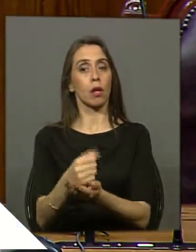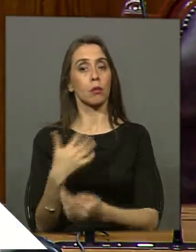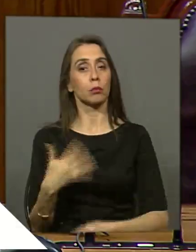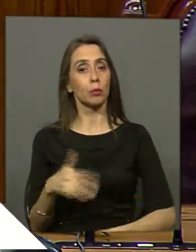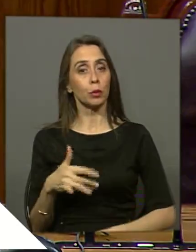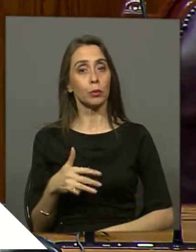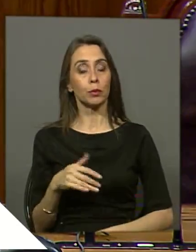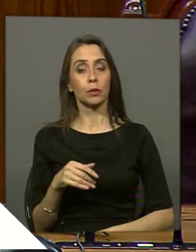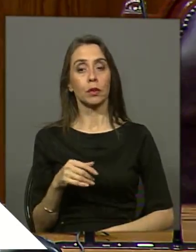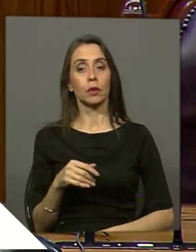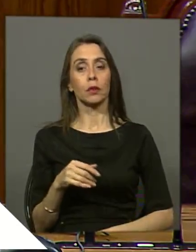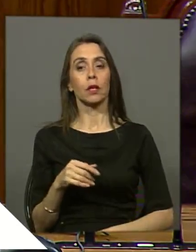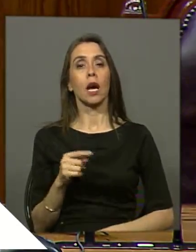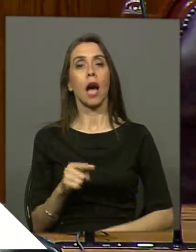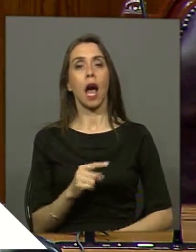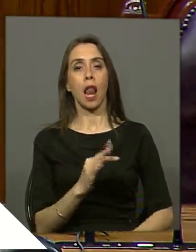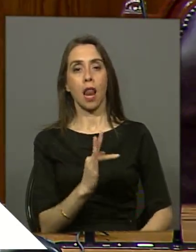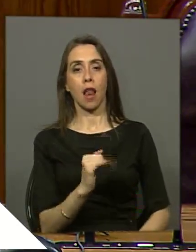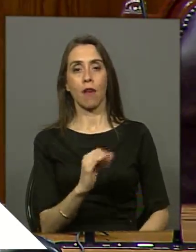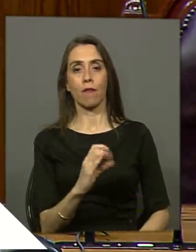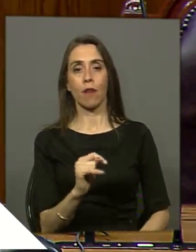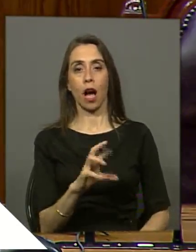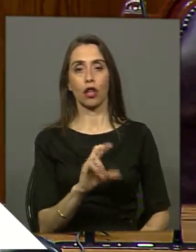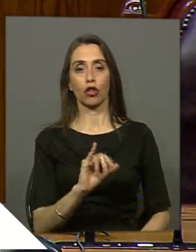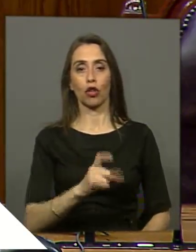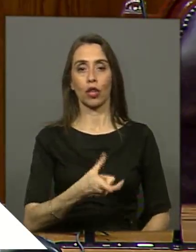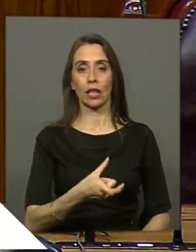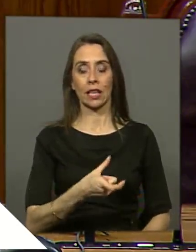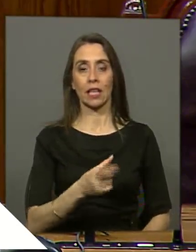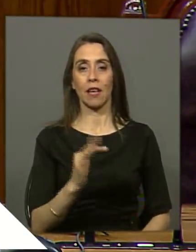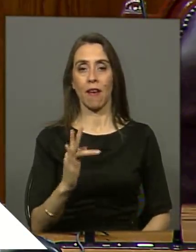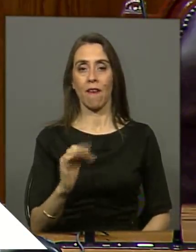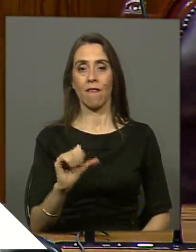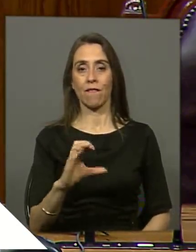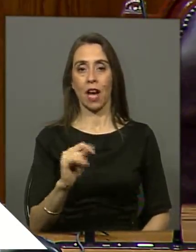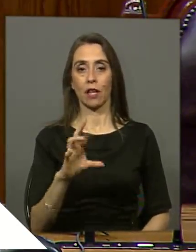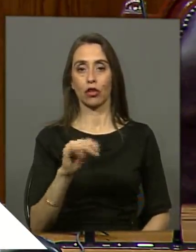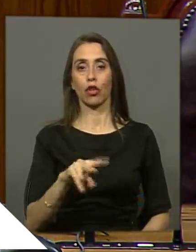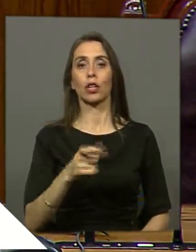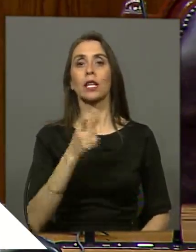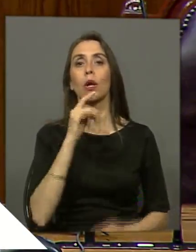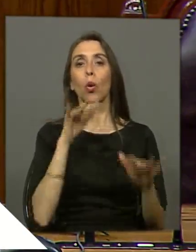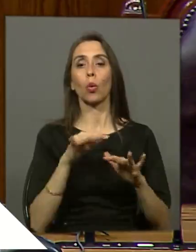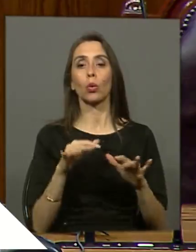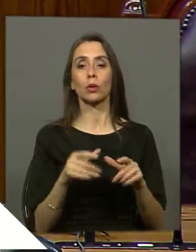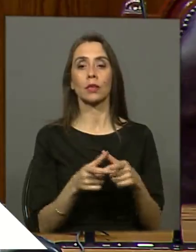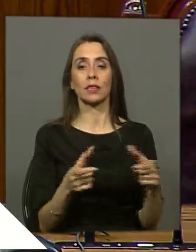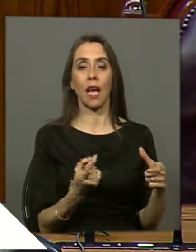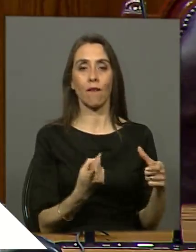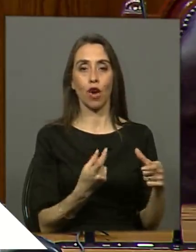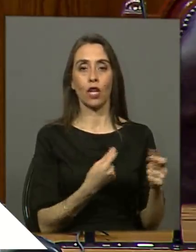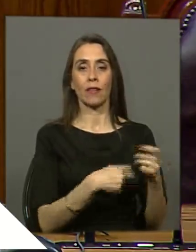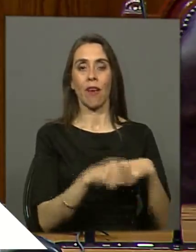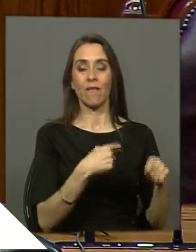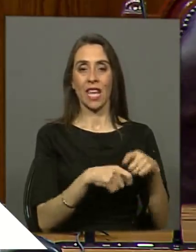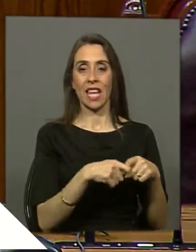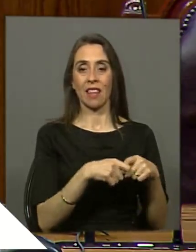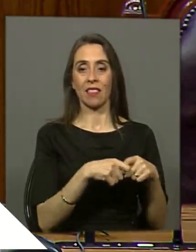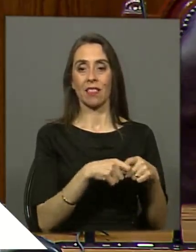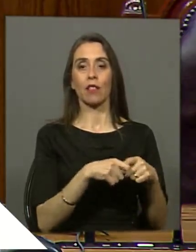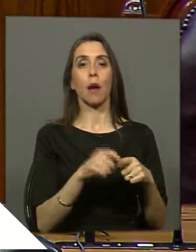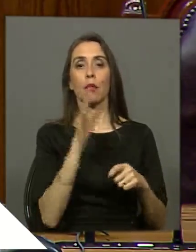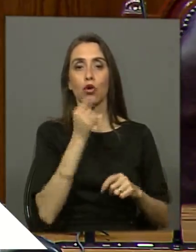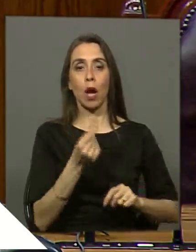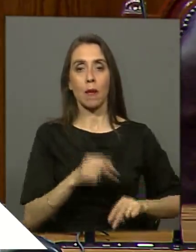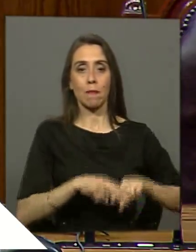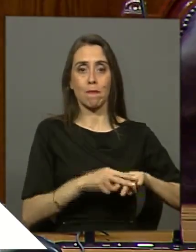al mercado del factoring y el factoring que es el usar boletas ventas para poder hacer las cajas